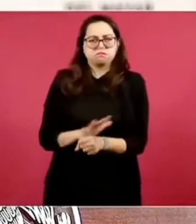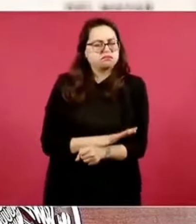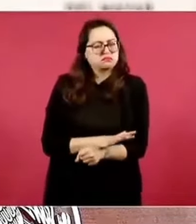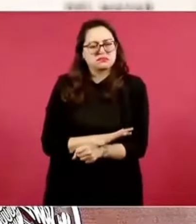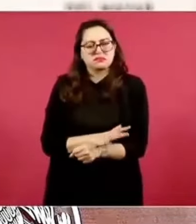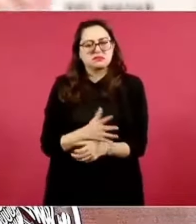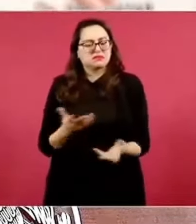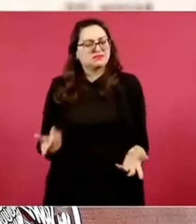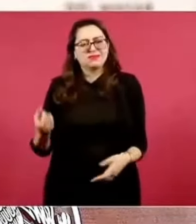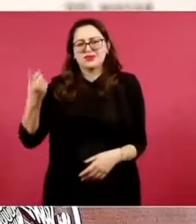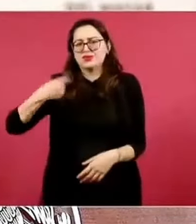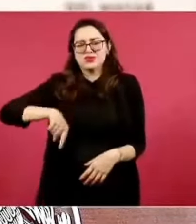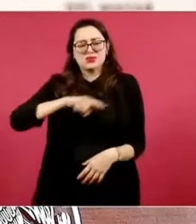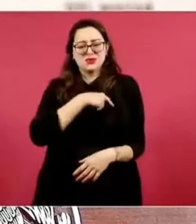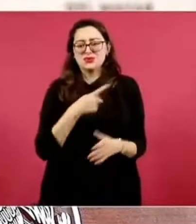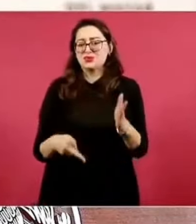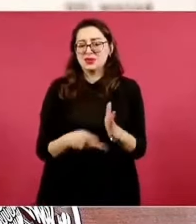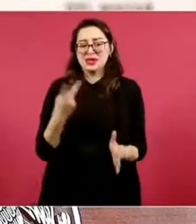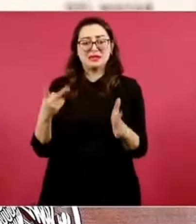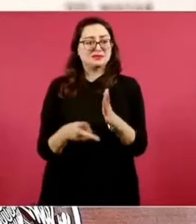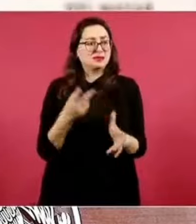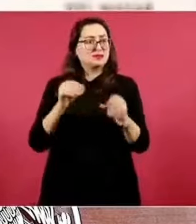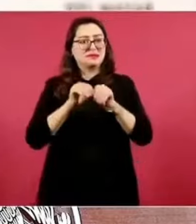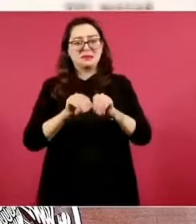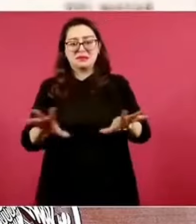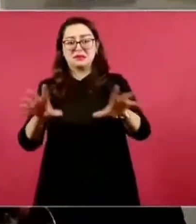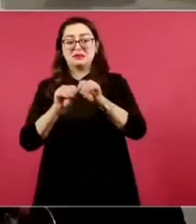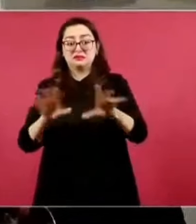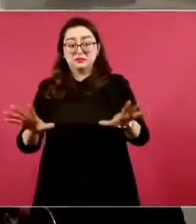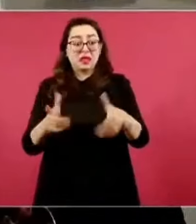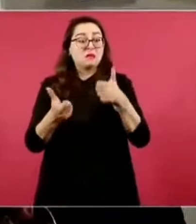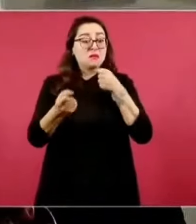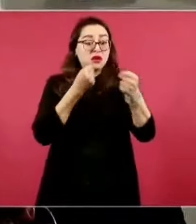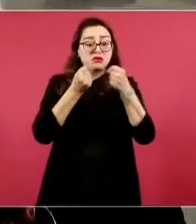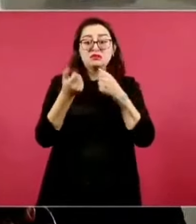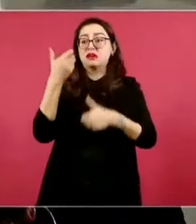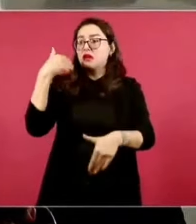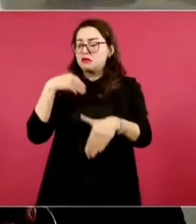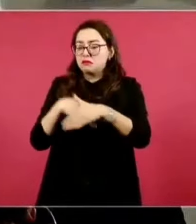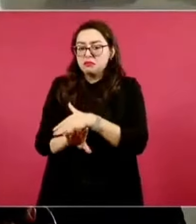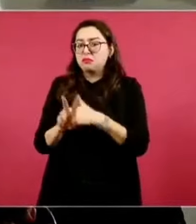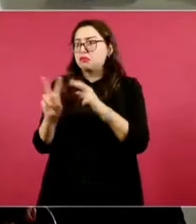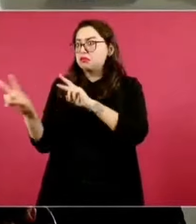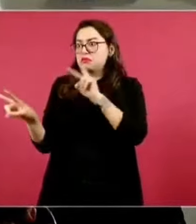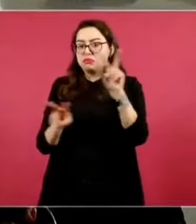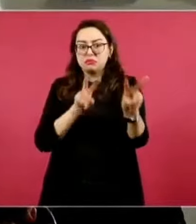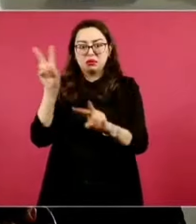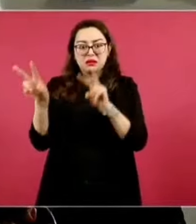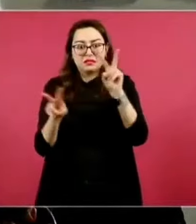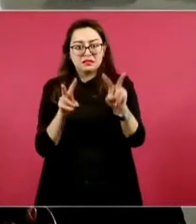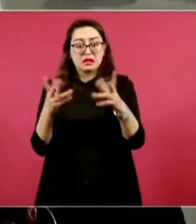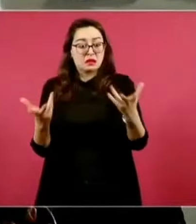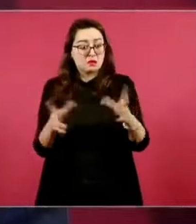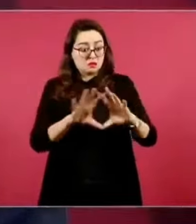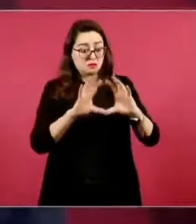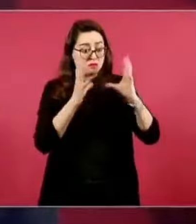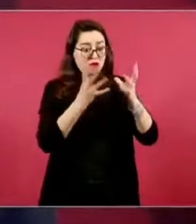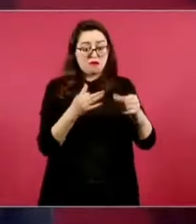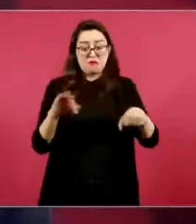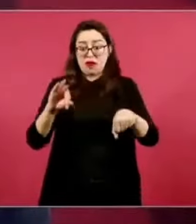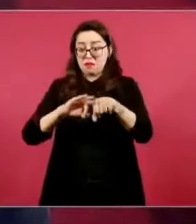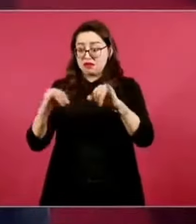transparencia han acudido periodistas que así lo han deseado a conocer el espacio no hay una institución en el planeta que tenga